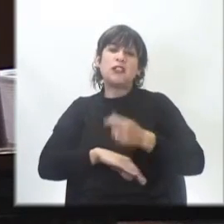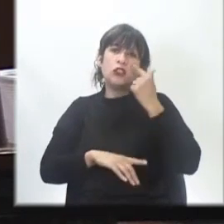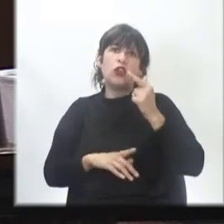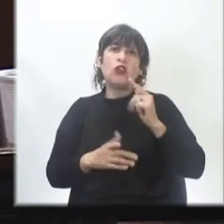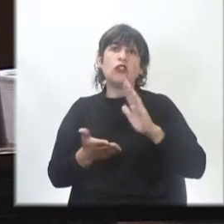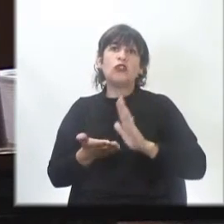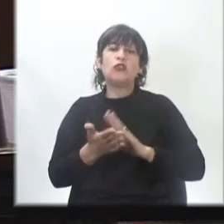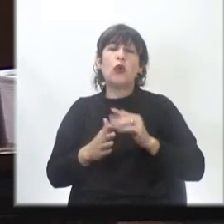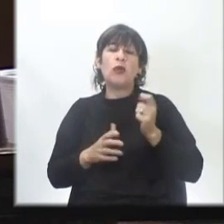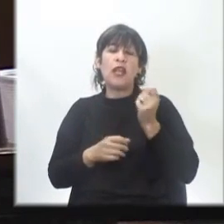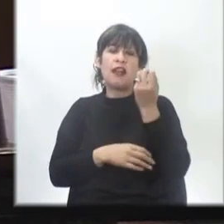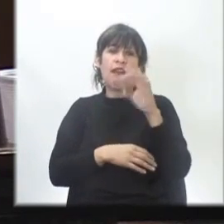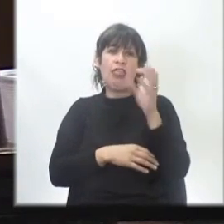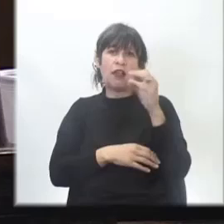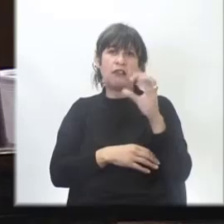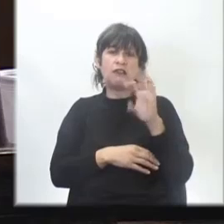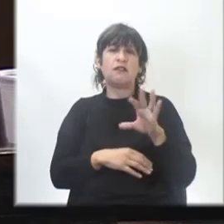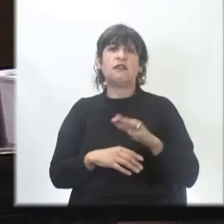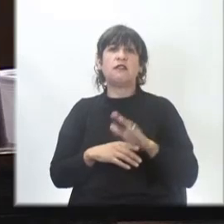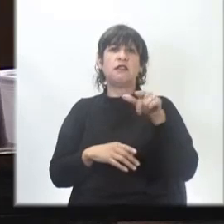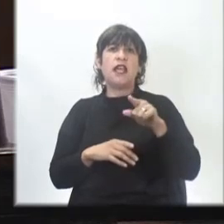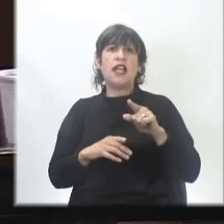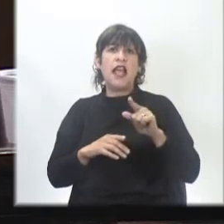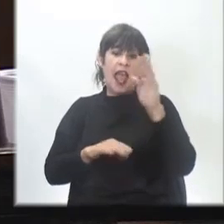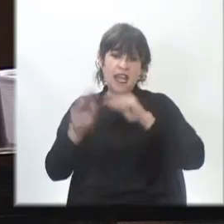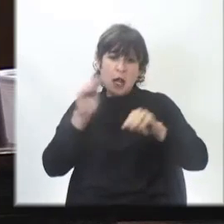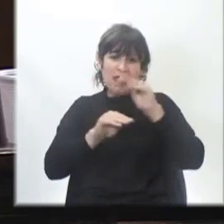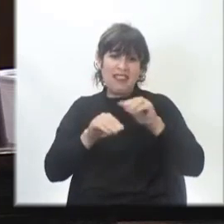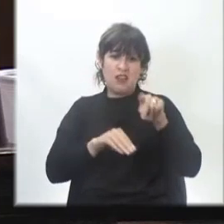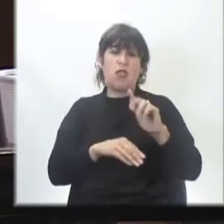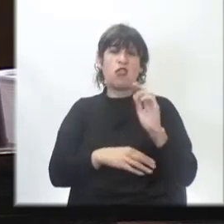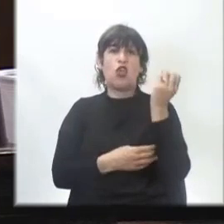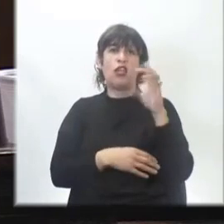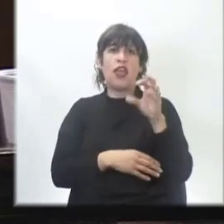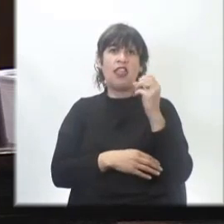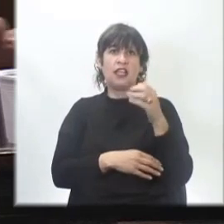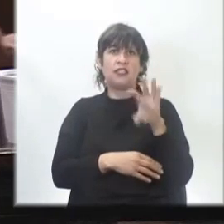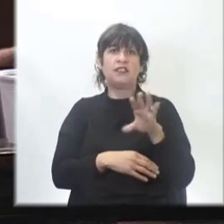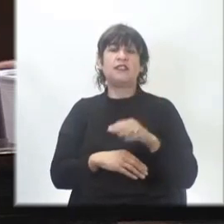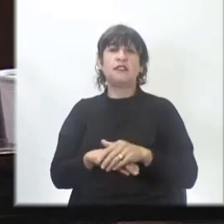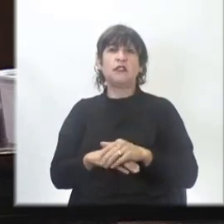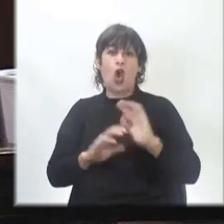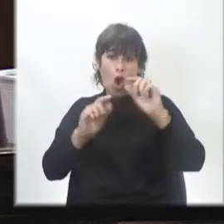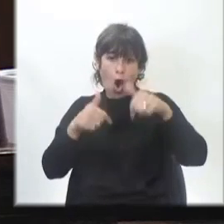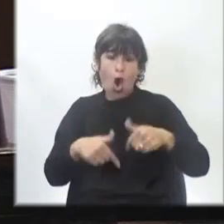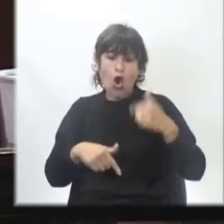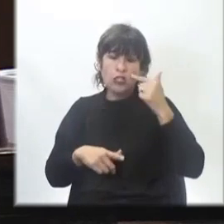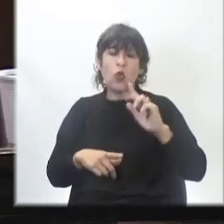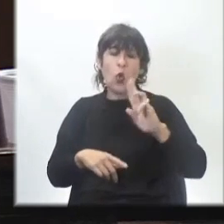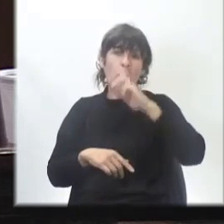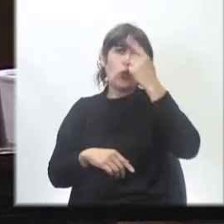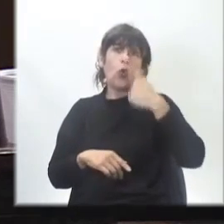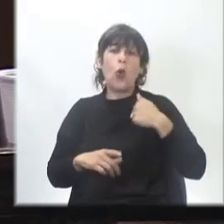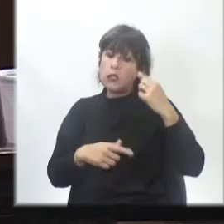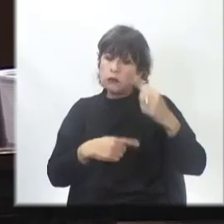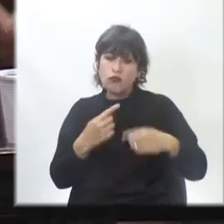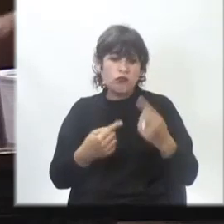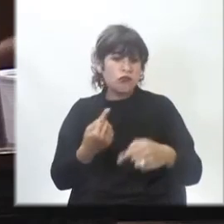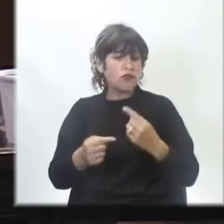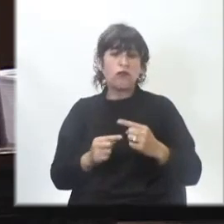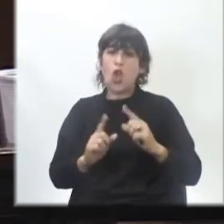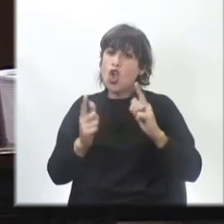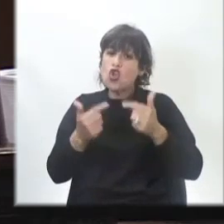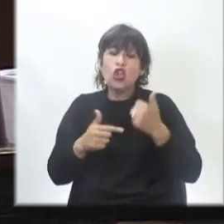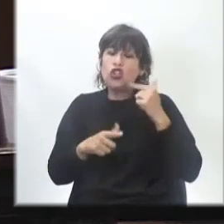materia de radares, en el mantenimiento de los radares. Hoy Uruguay sigue sin